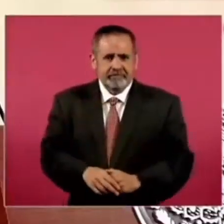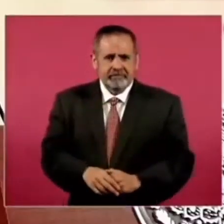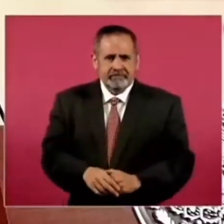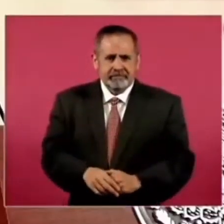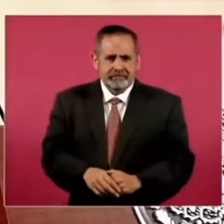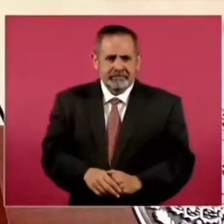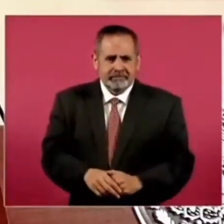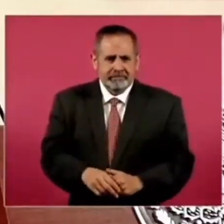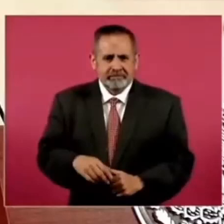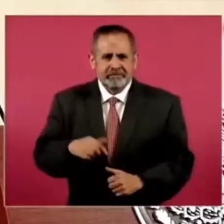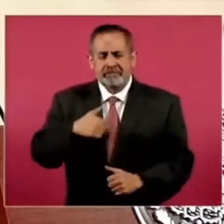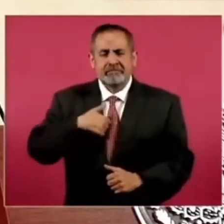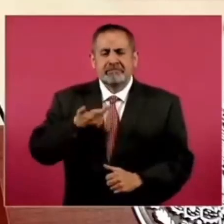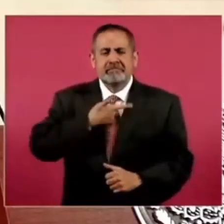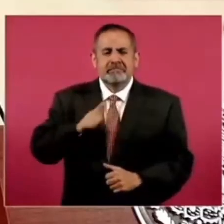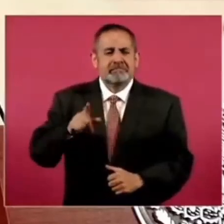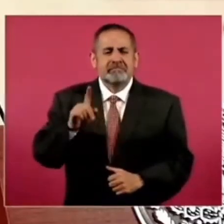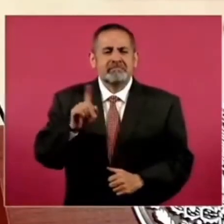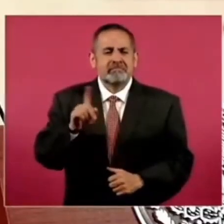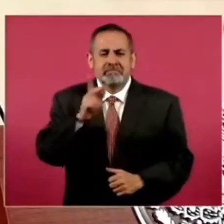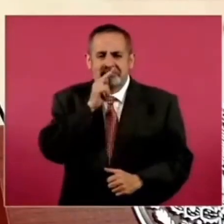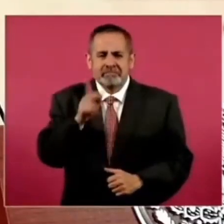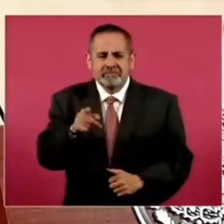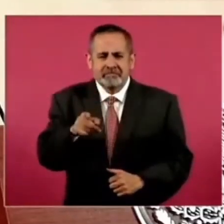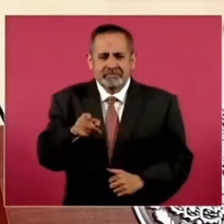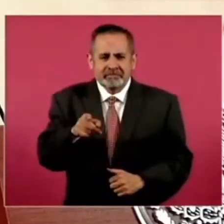A mí no me gusta la palabra